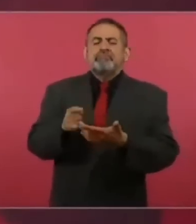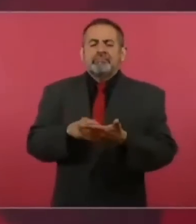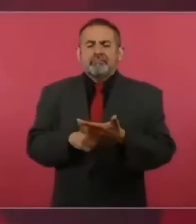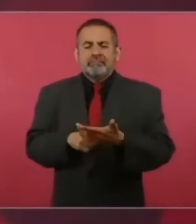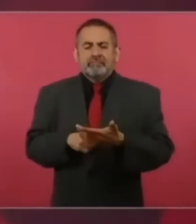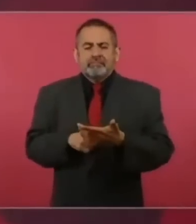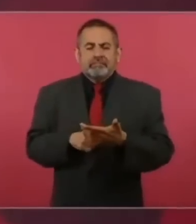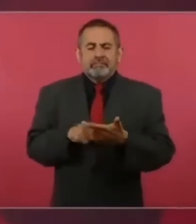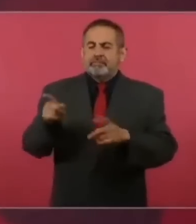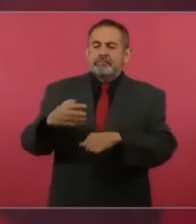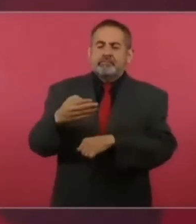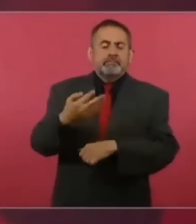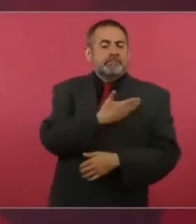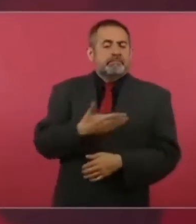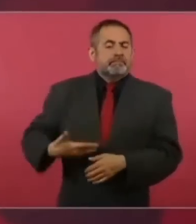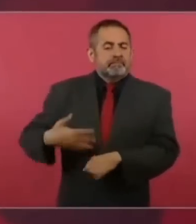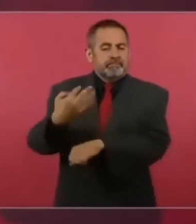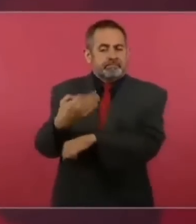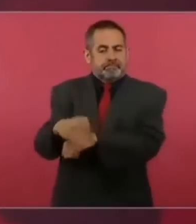una presidencia interina